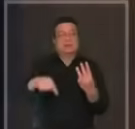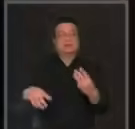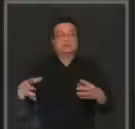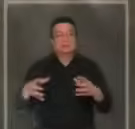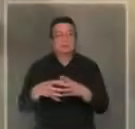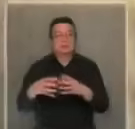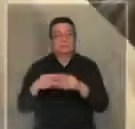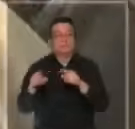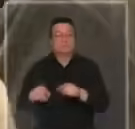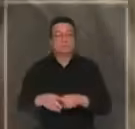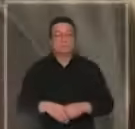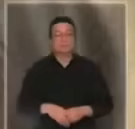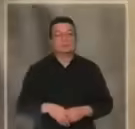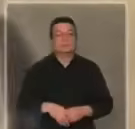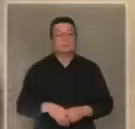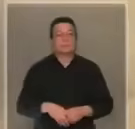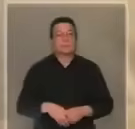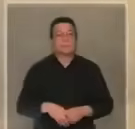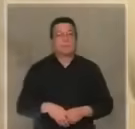unidad.